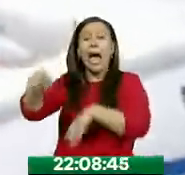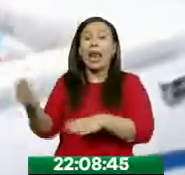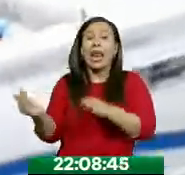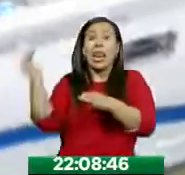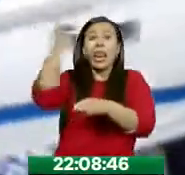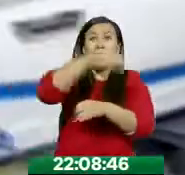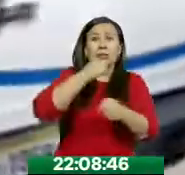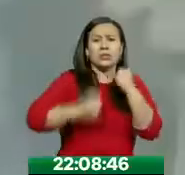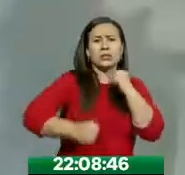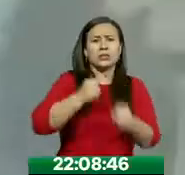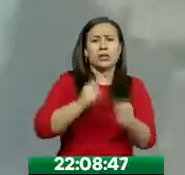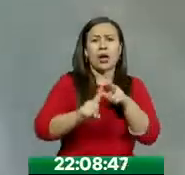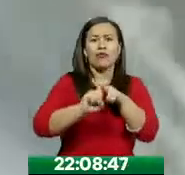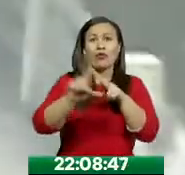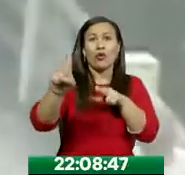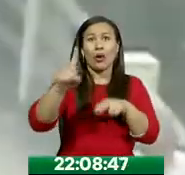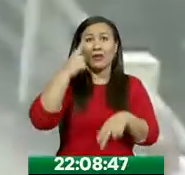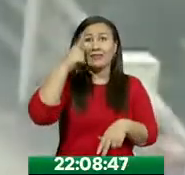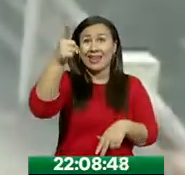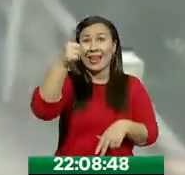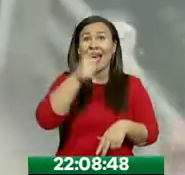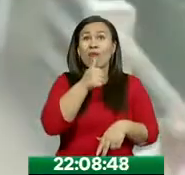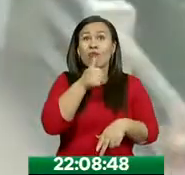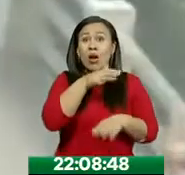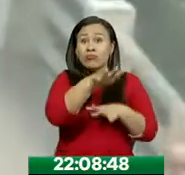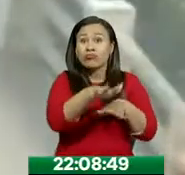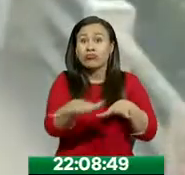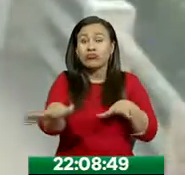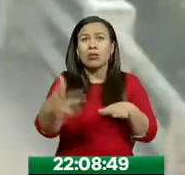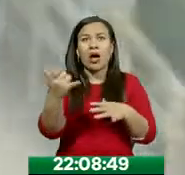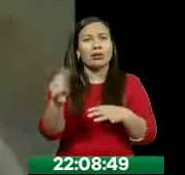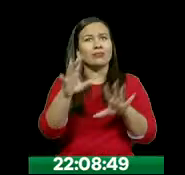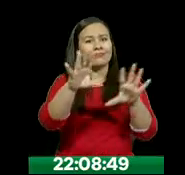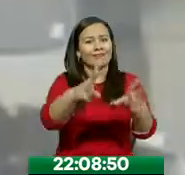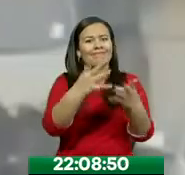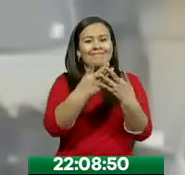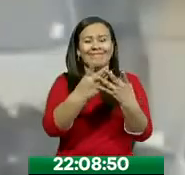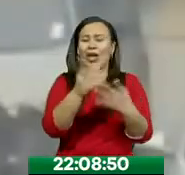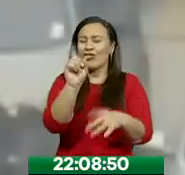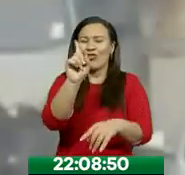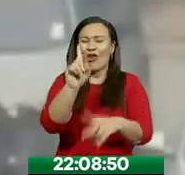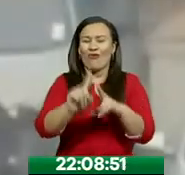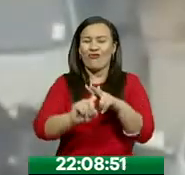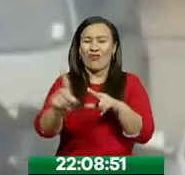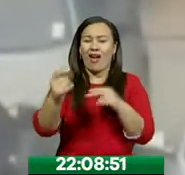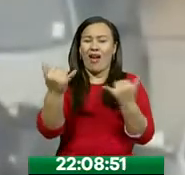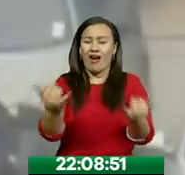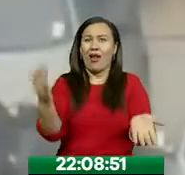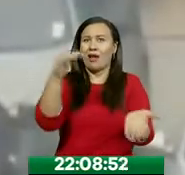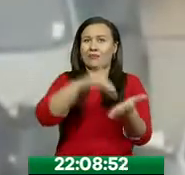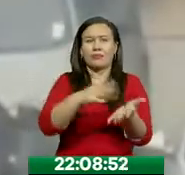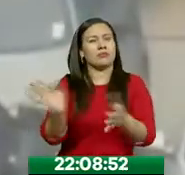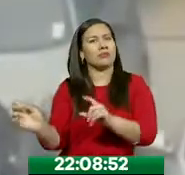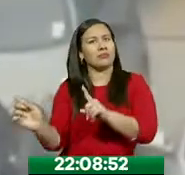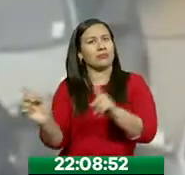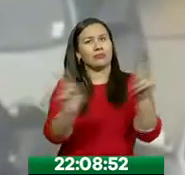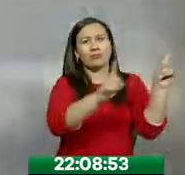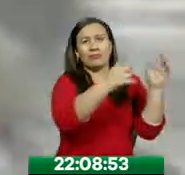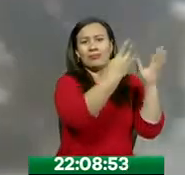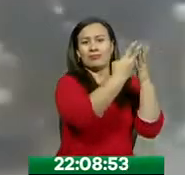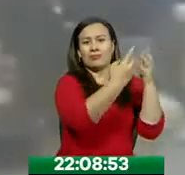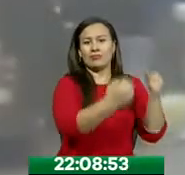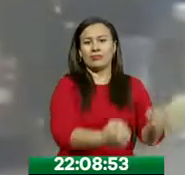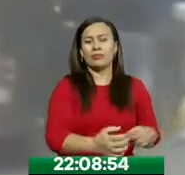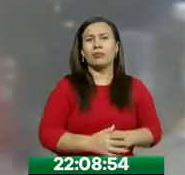lado nadando. Sin embargo, la acción neutralizó esta fuga, de ahí que fue trasladado nuevamente a la fiscalía. Un ciudadano